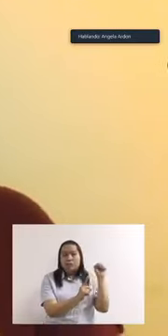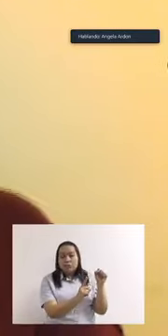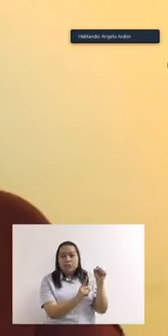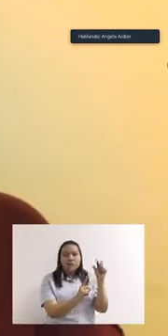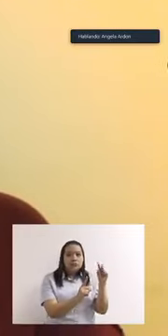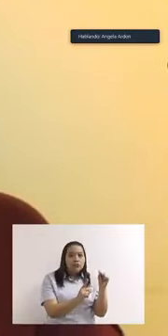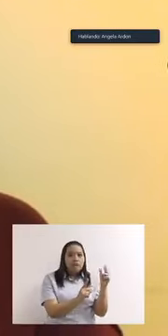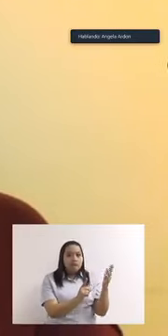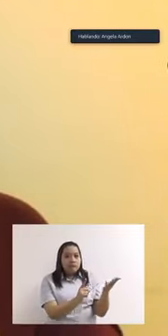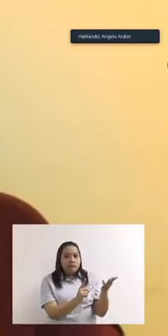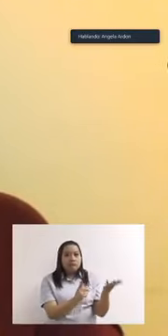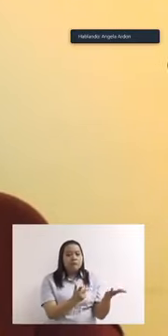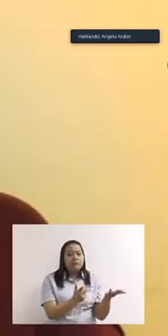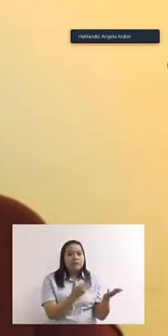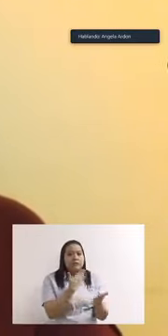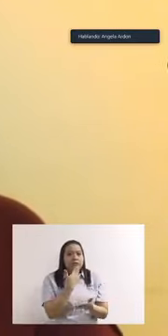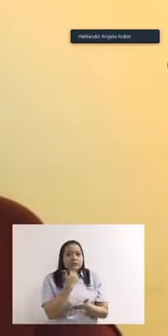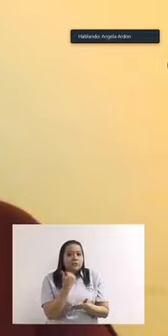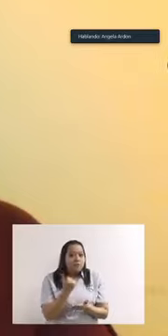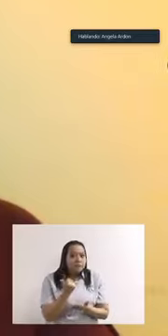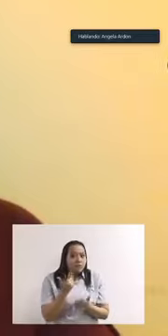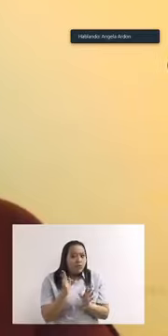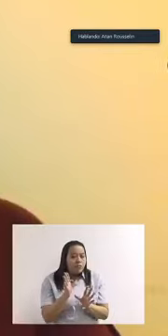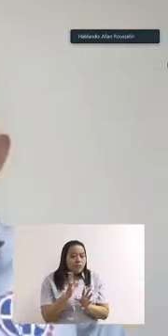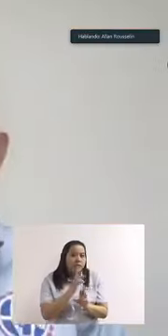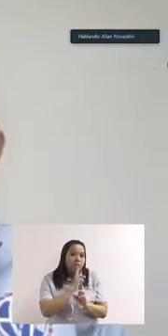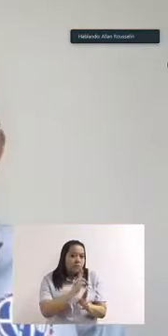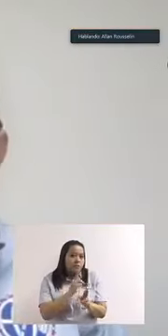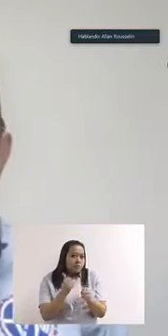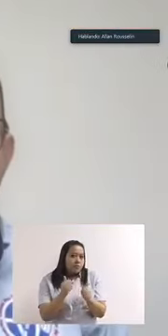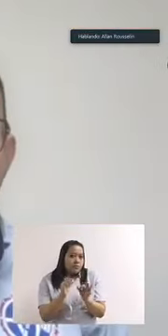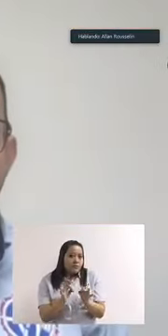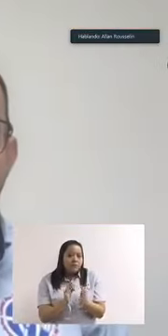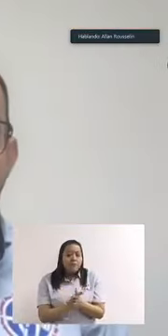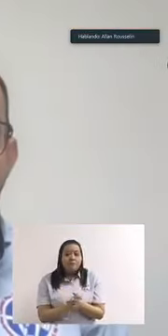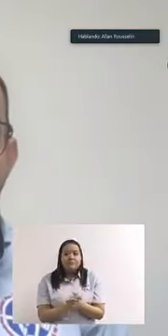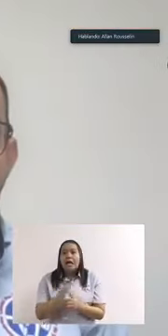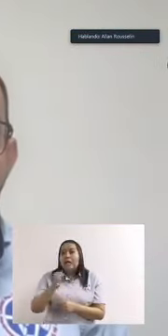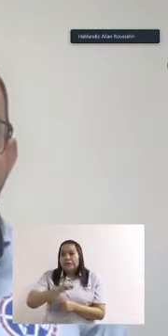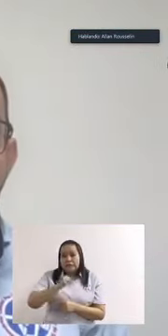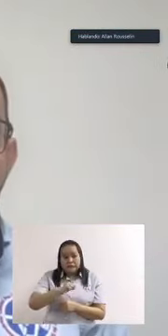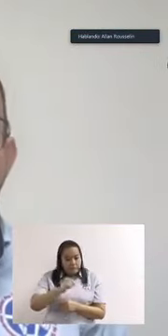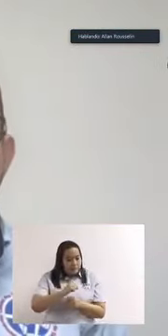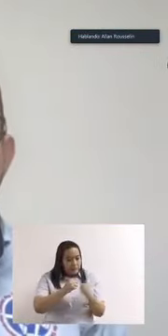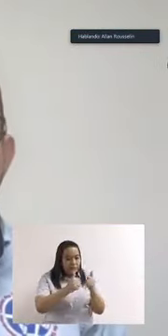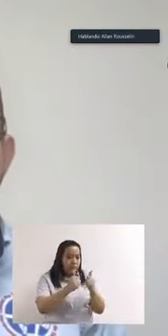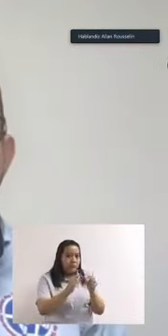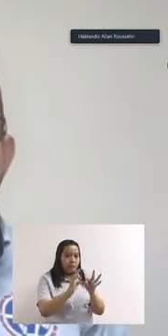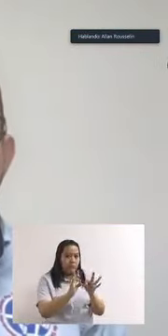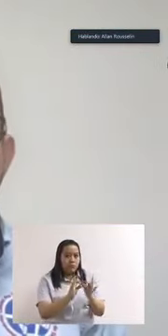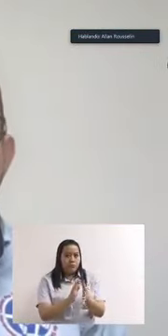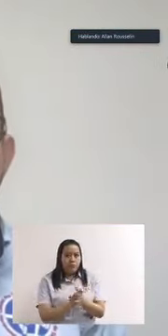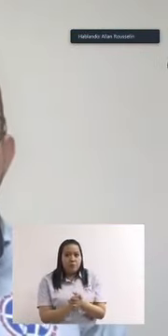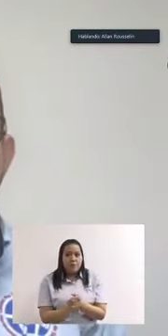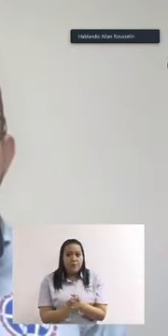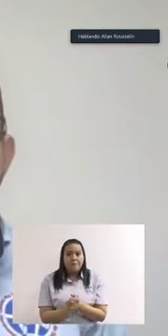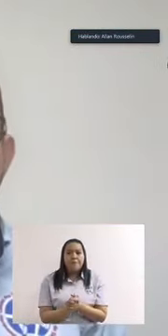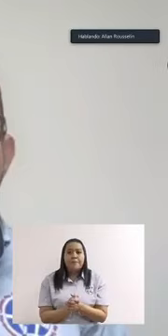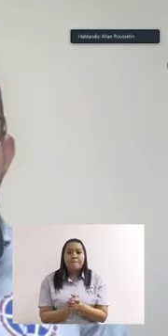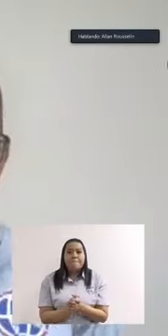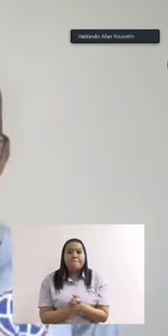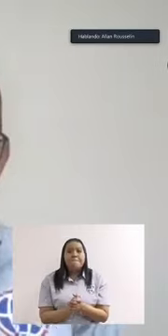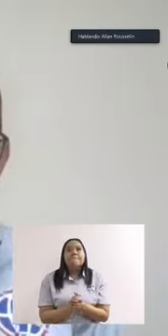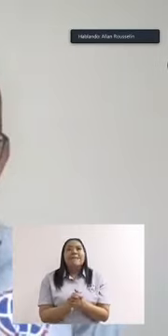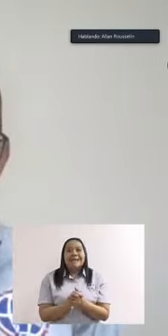eso o alguno, o la respuesta está bien. No, muy bien, gracias. Hay un síntoma más que tenemos que